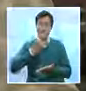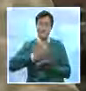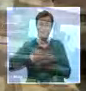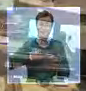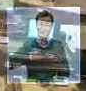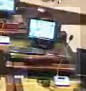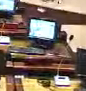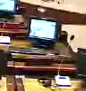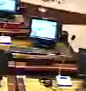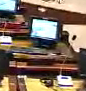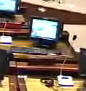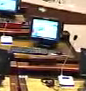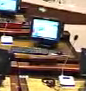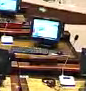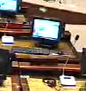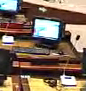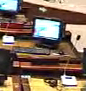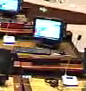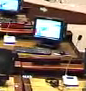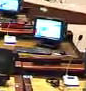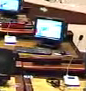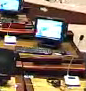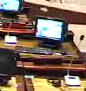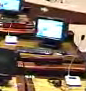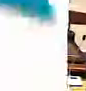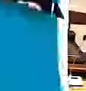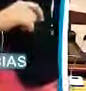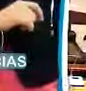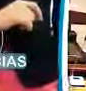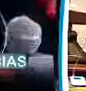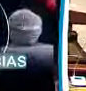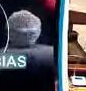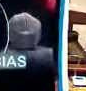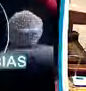TDL Noticias llega a sus hogares con...